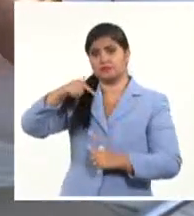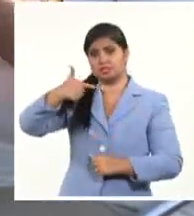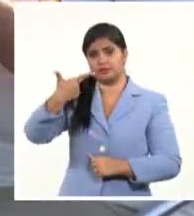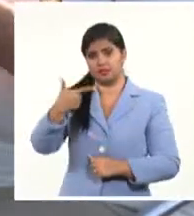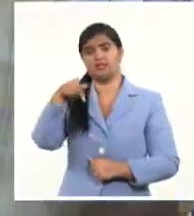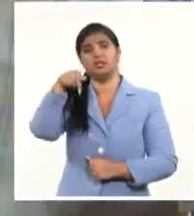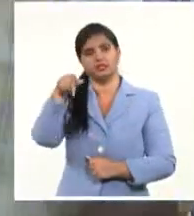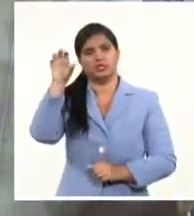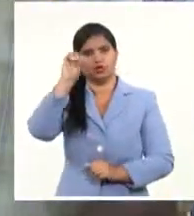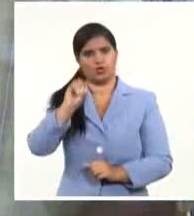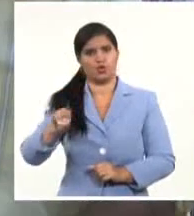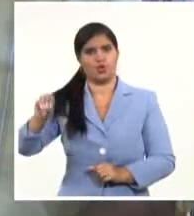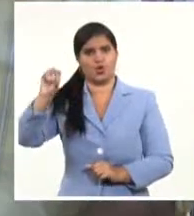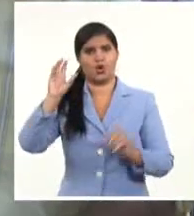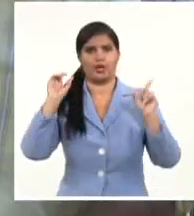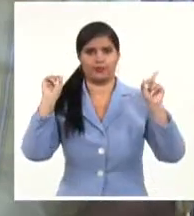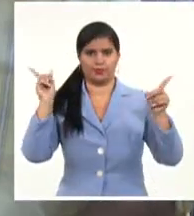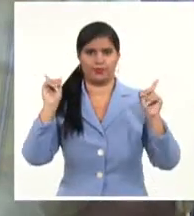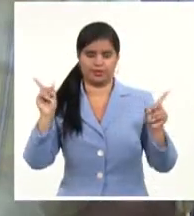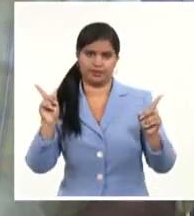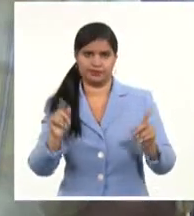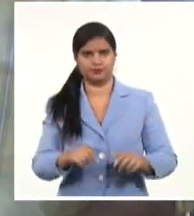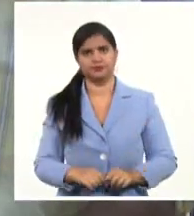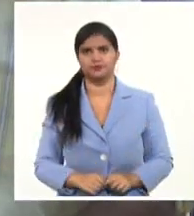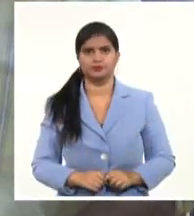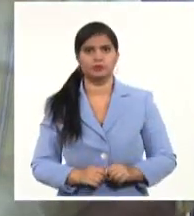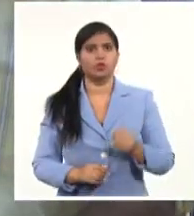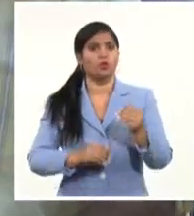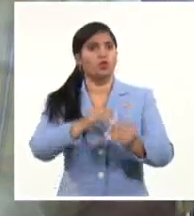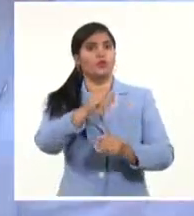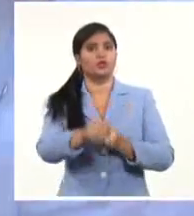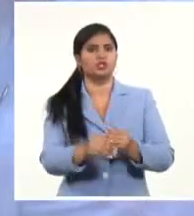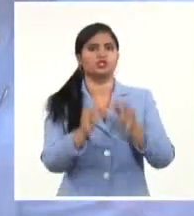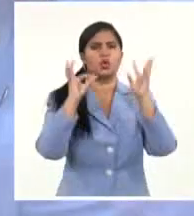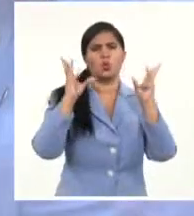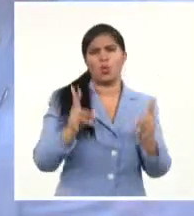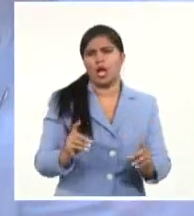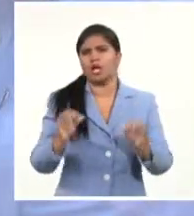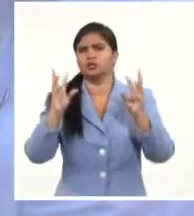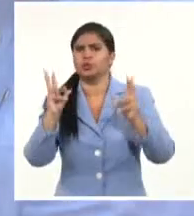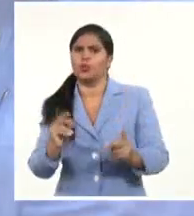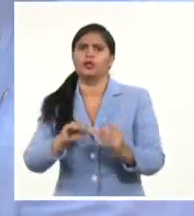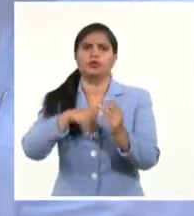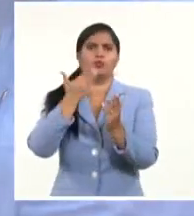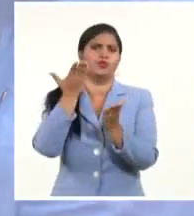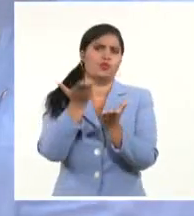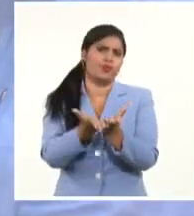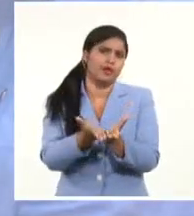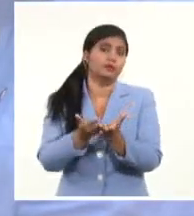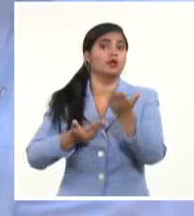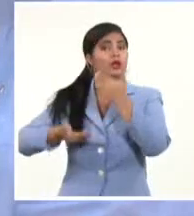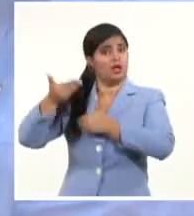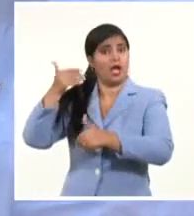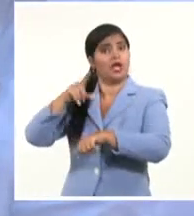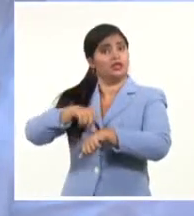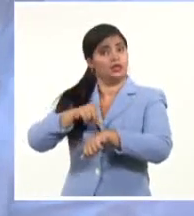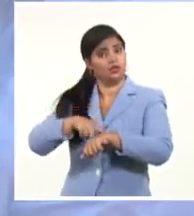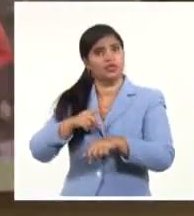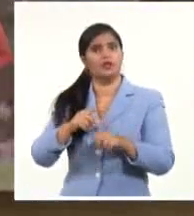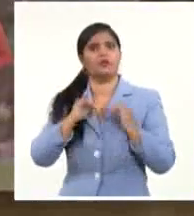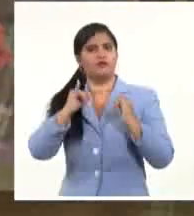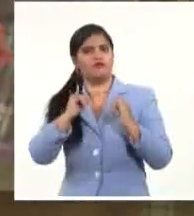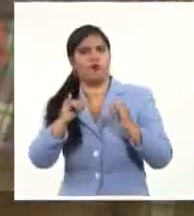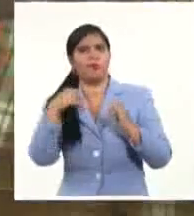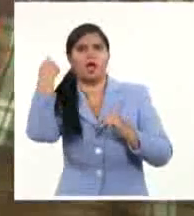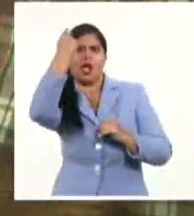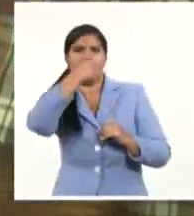de gobierno. Previo, hubo todo un proceso de consultas y propuestas hechas por las comisiones de